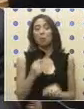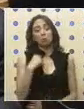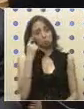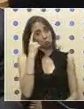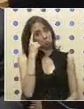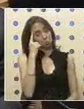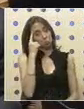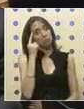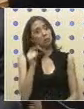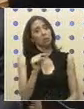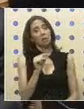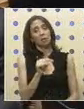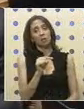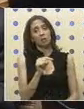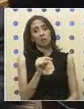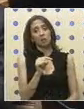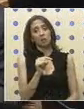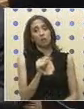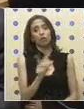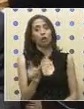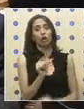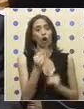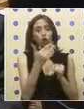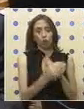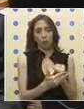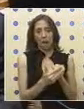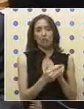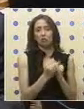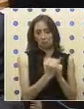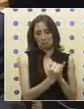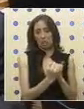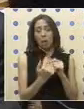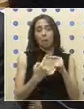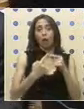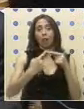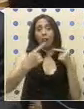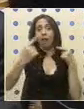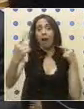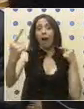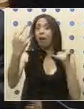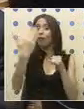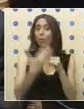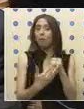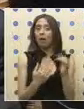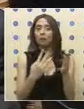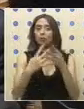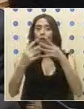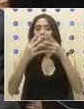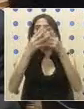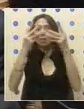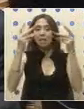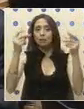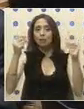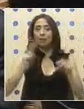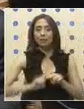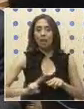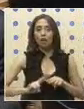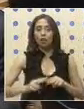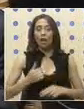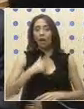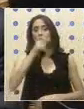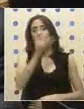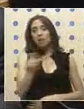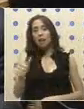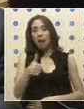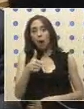convencido que eso va a ser en el corto plazo, en el largo plazo, la transparencia en la acción de las autoridades,